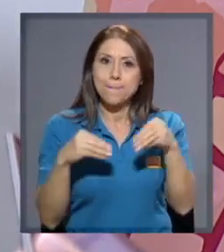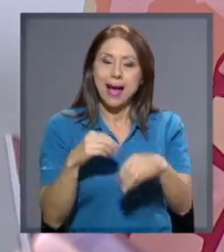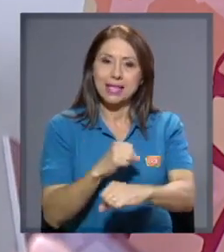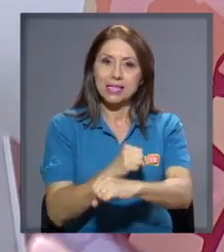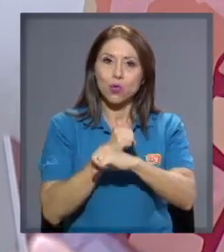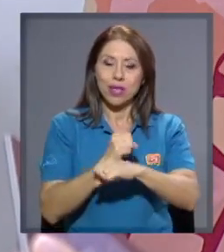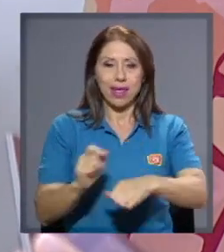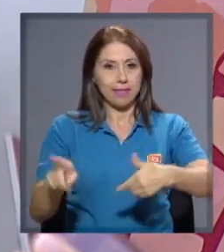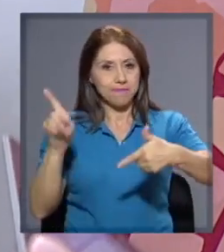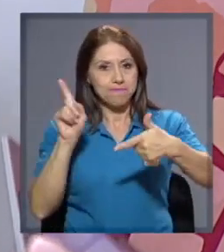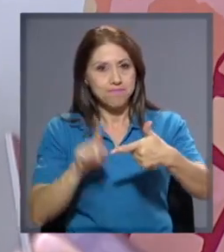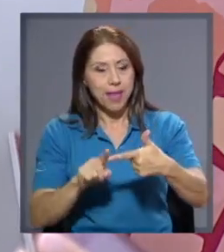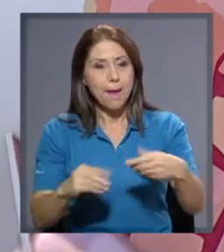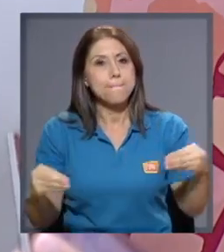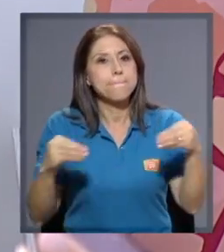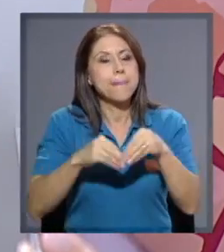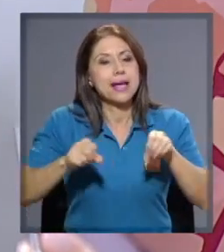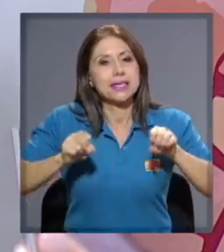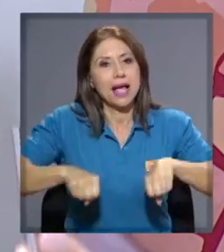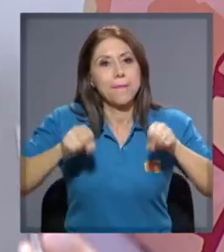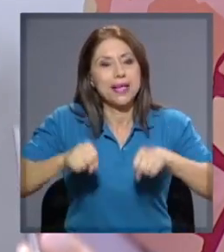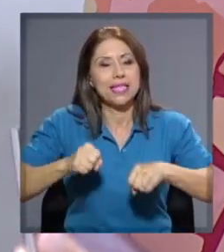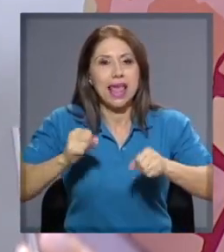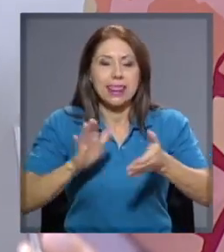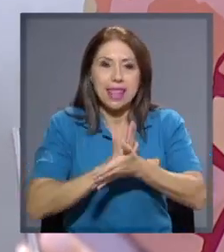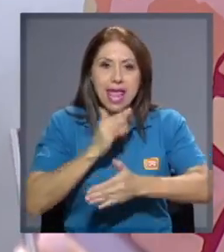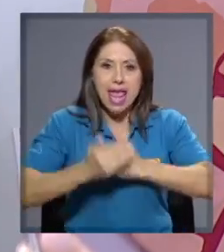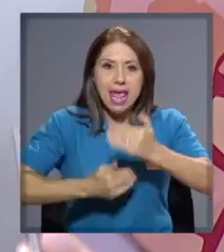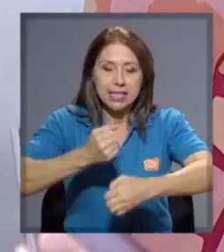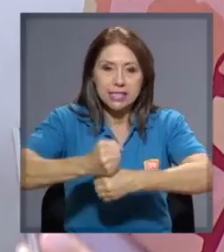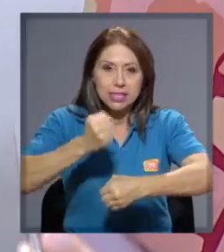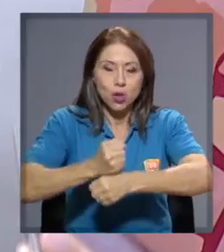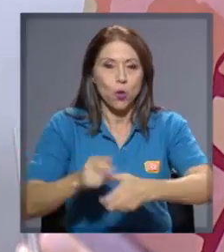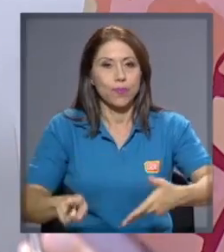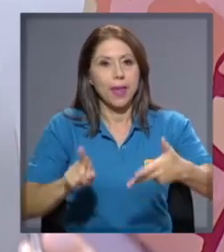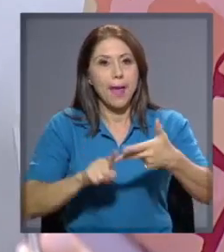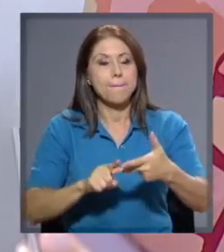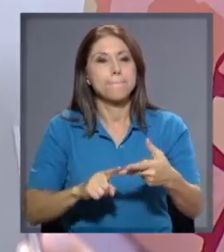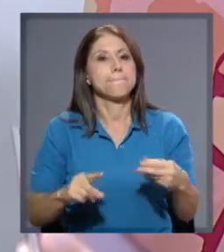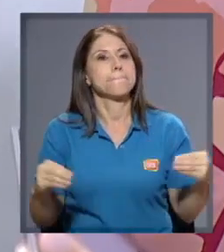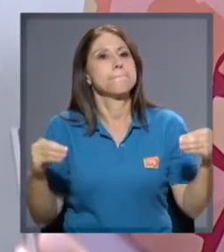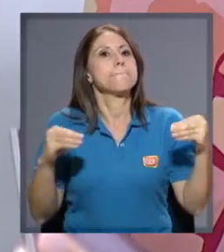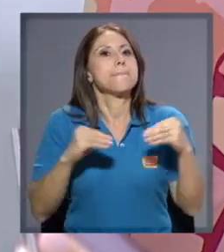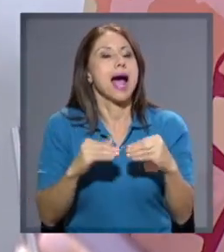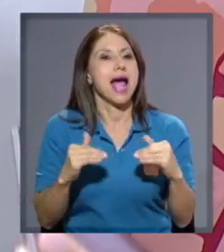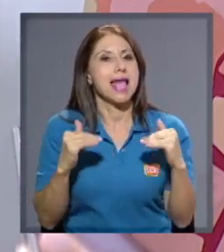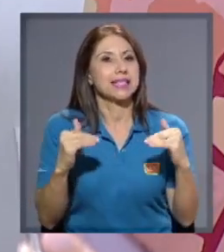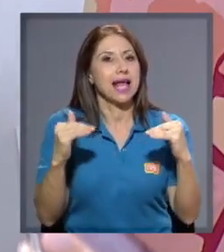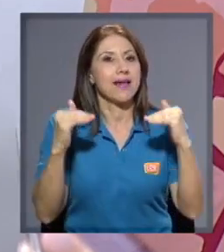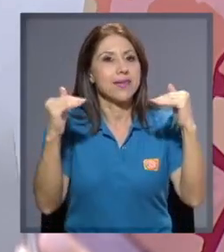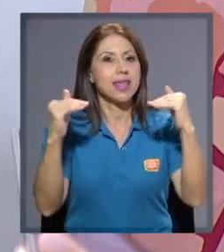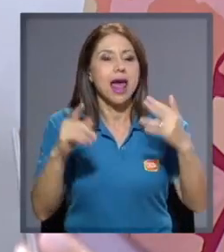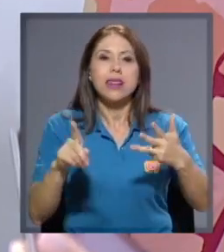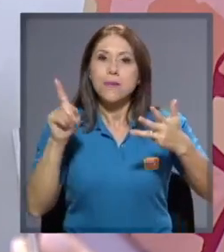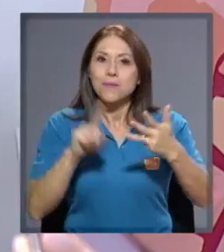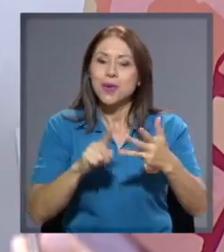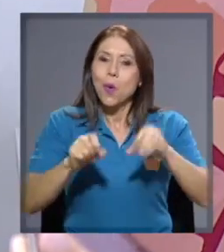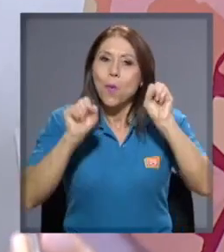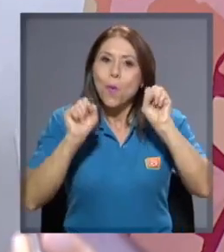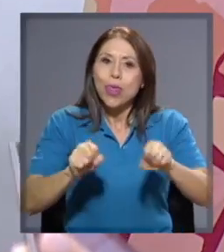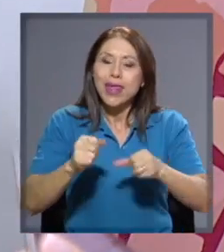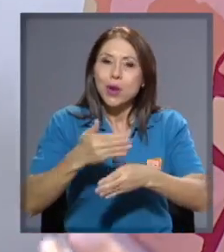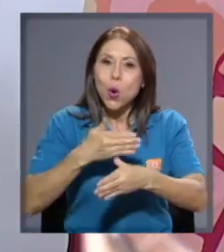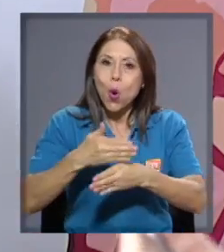dos mayor capacidad de gestión 3 mayor escalabilidad pero sobre todo poder compartir recursos